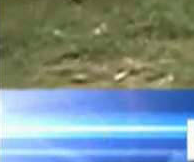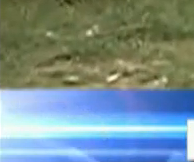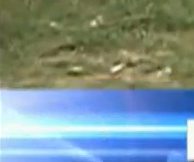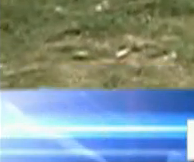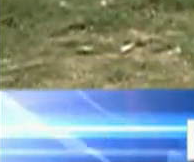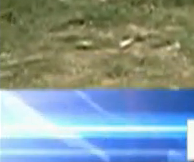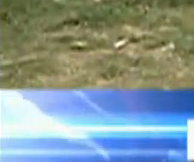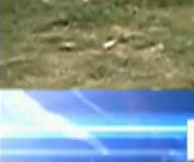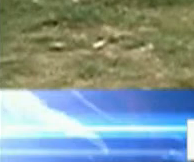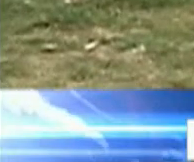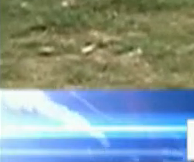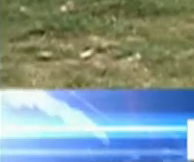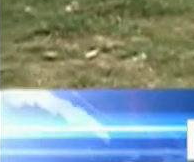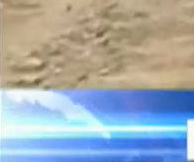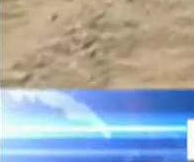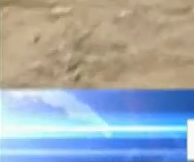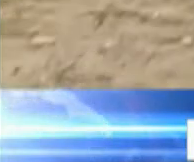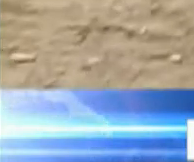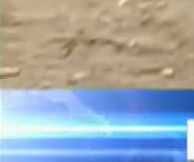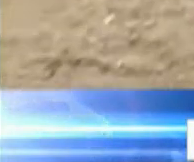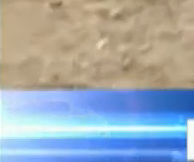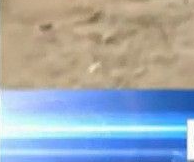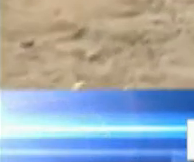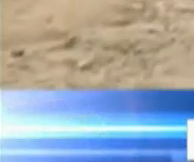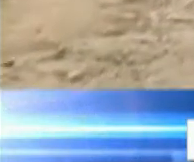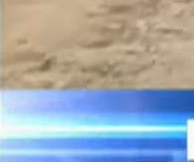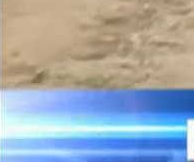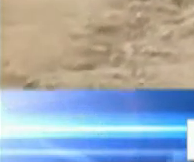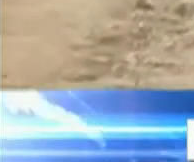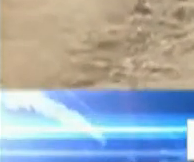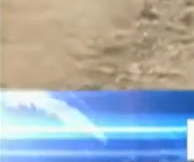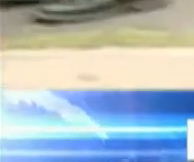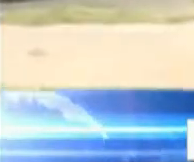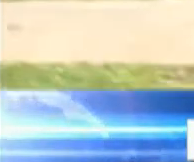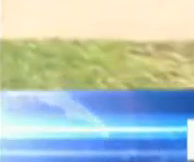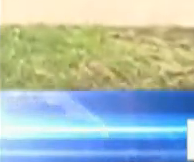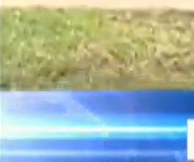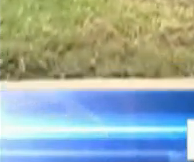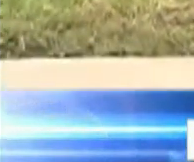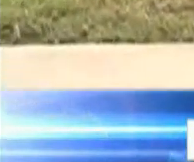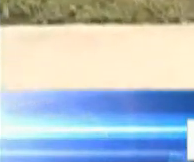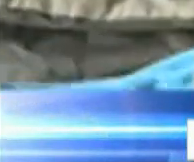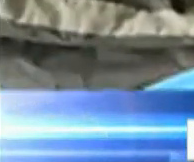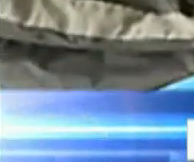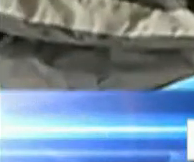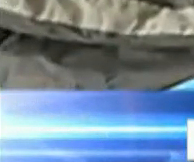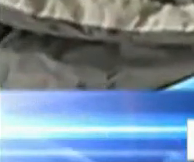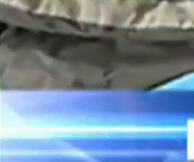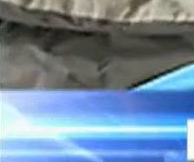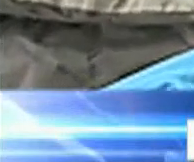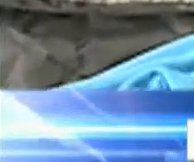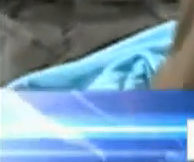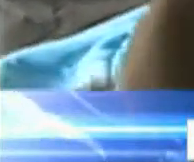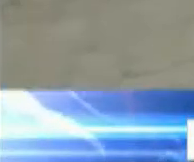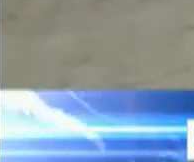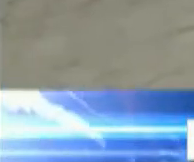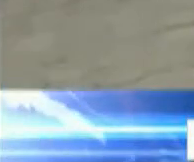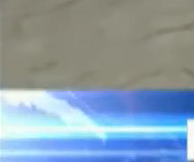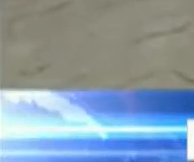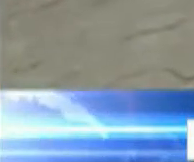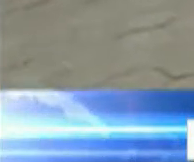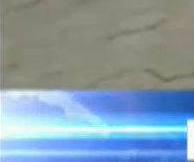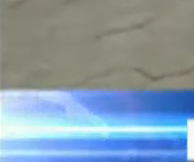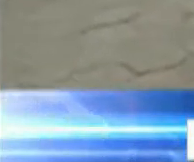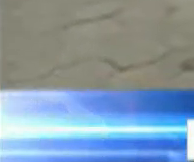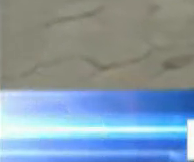avezados antisociales dispararon contra la policía. En un operativo se logró capturar a uno de los sospechosos,